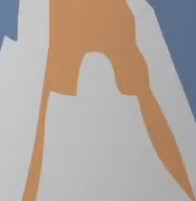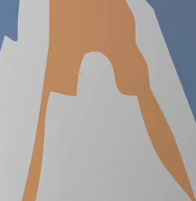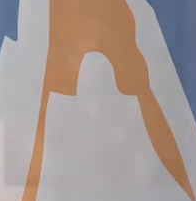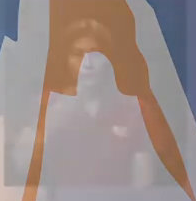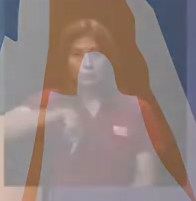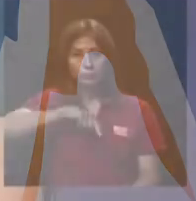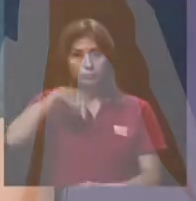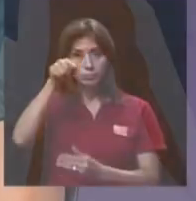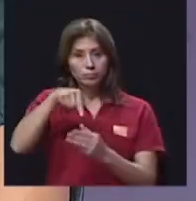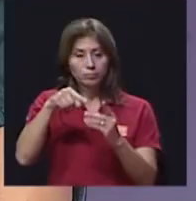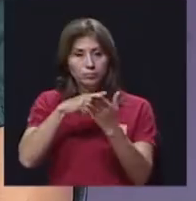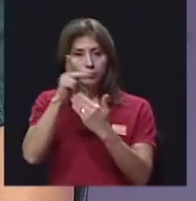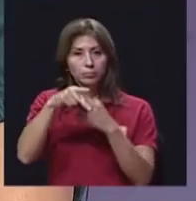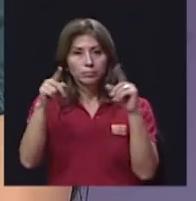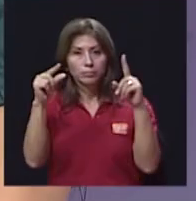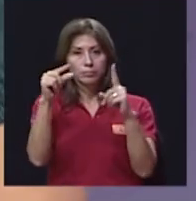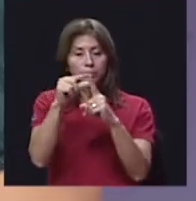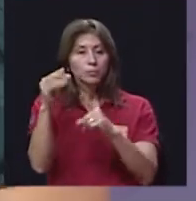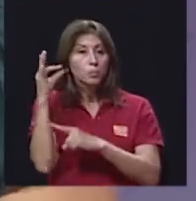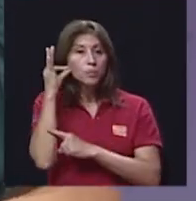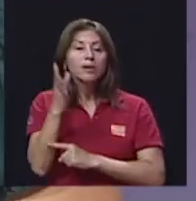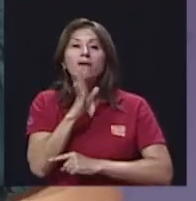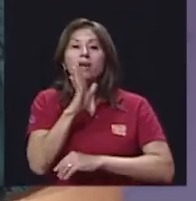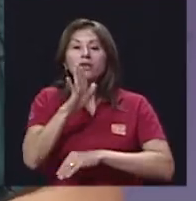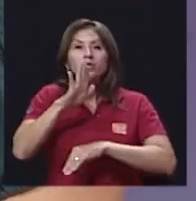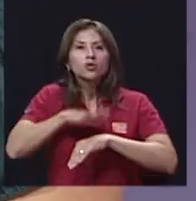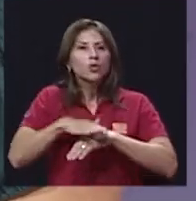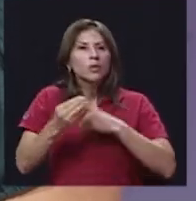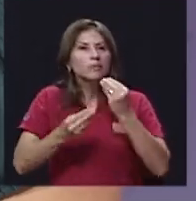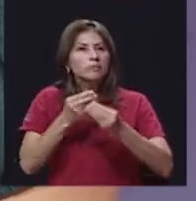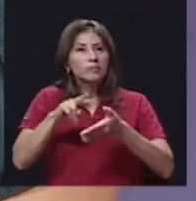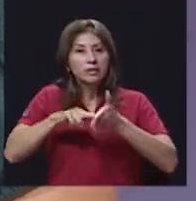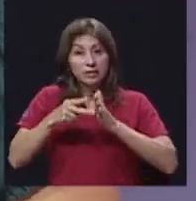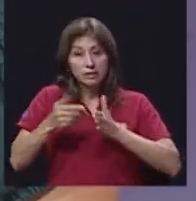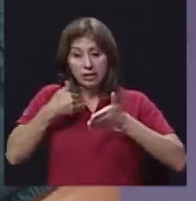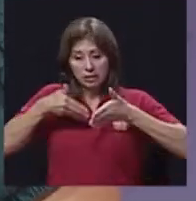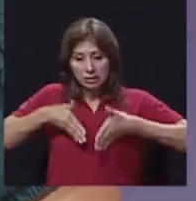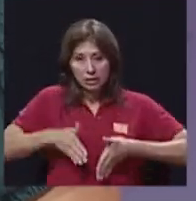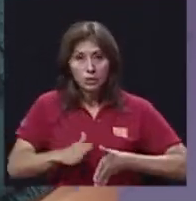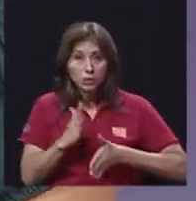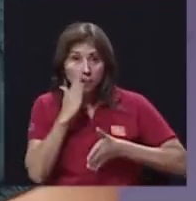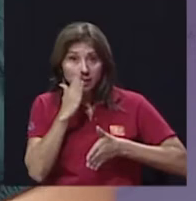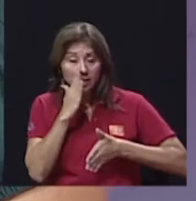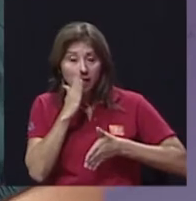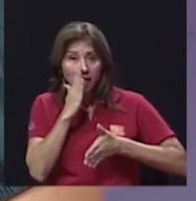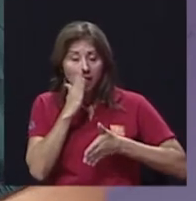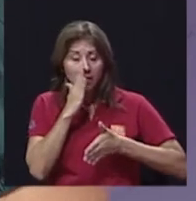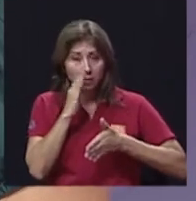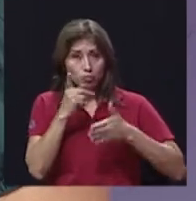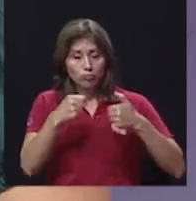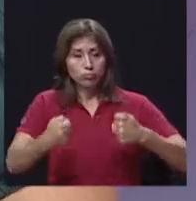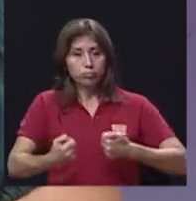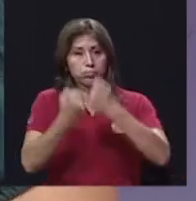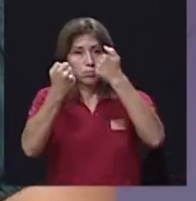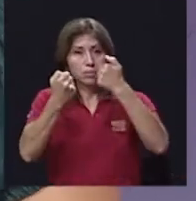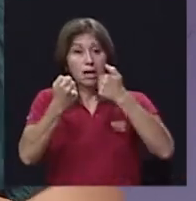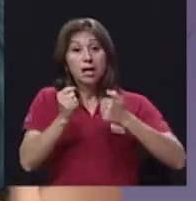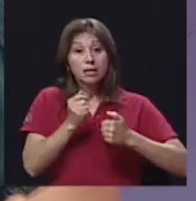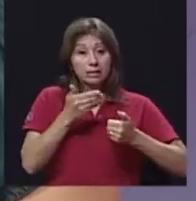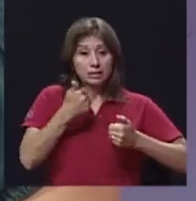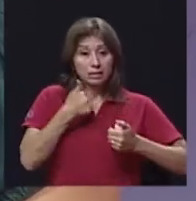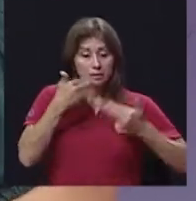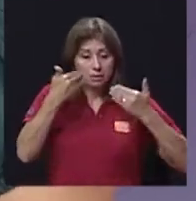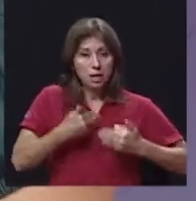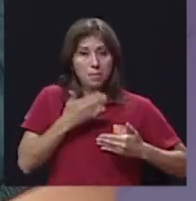estamos aquí en palabra de mujer conversando sobre los retos que implica la maternidad y la combinación de la maternidad con el trabajo tanto si ese trabajo sea